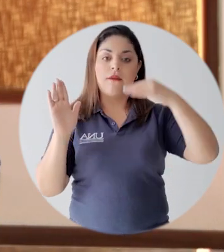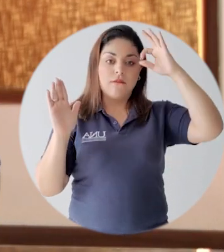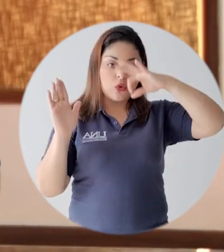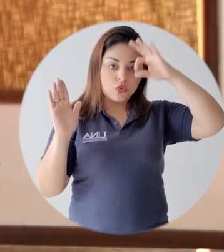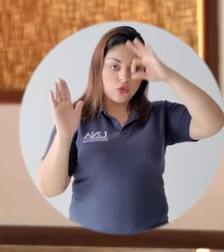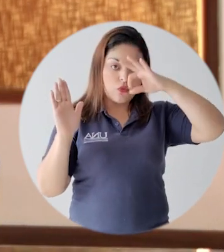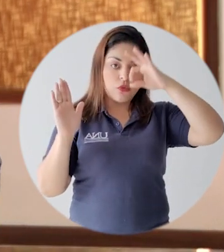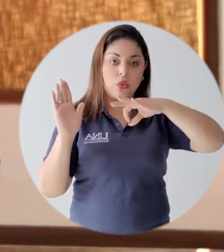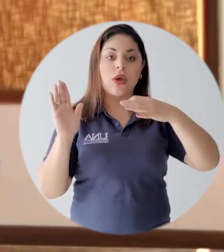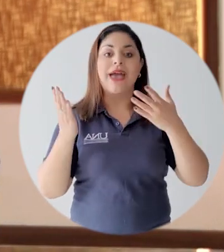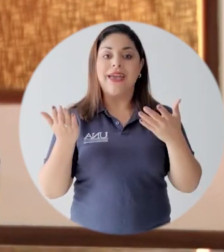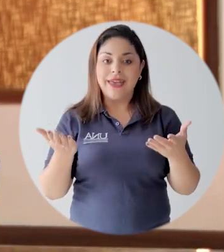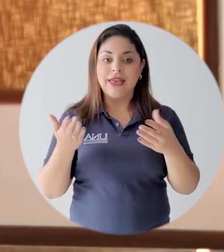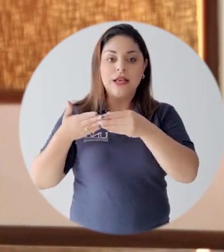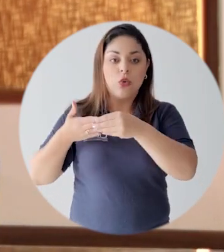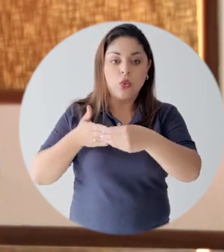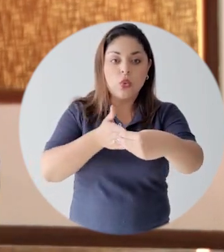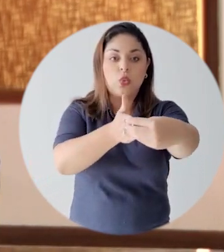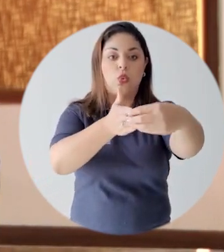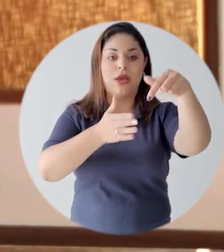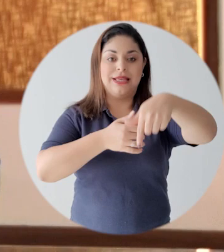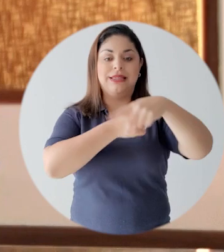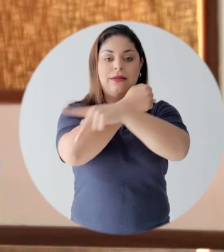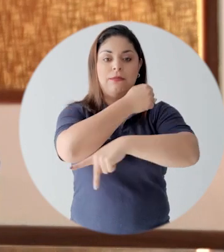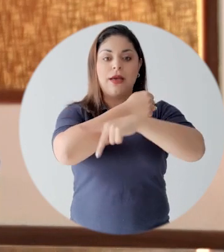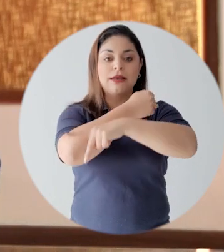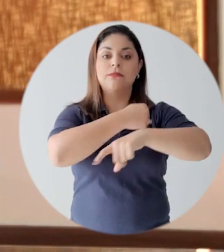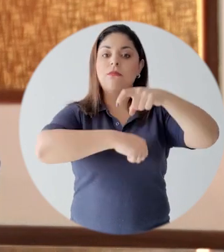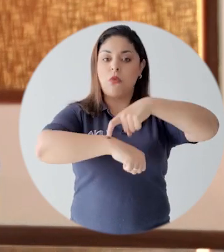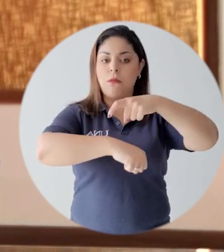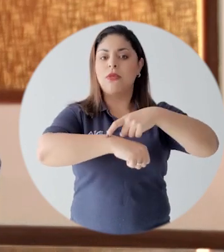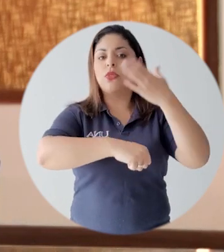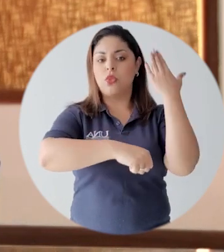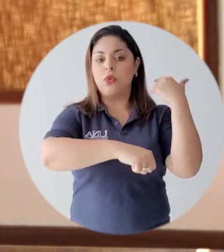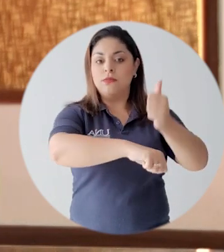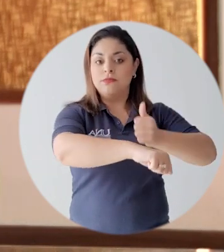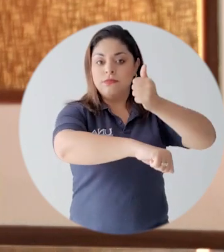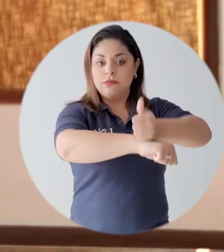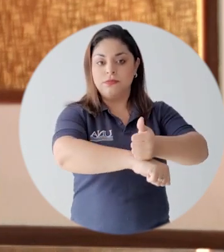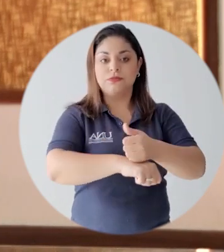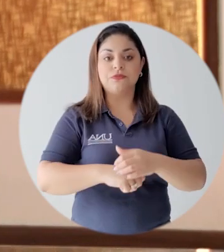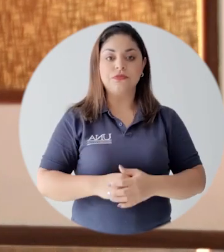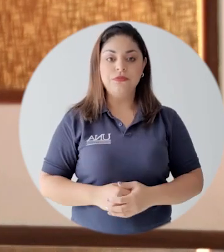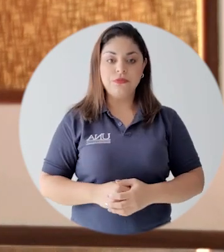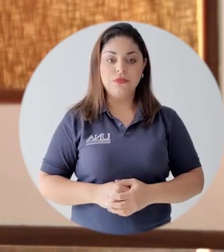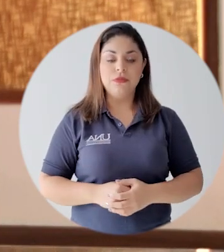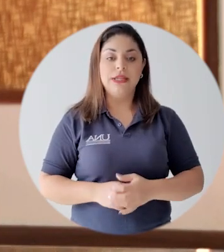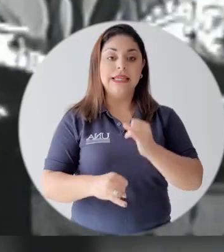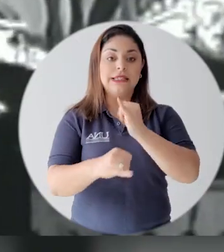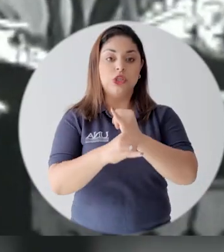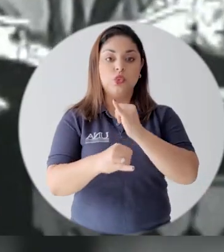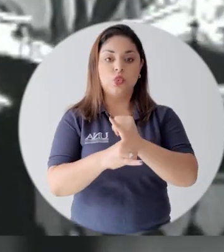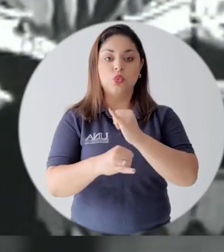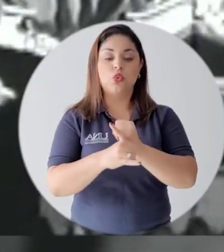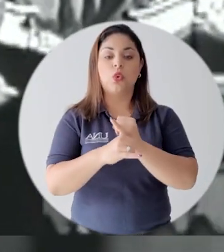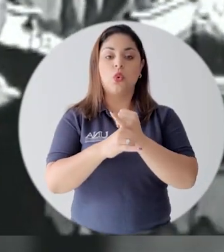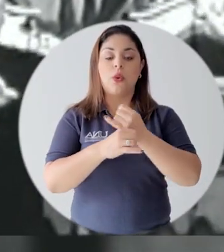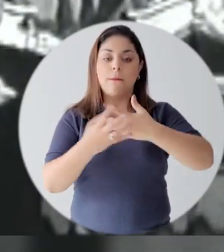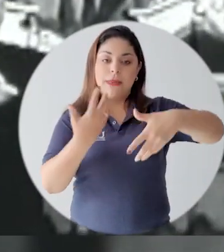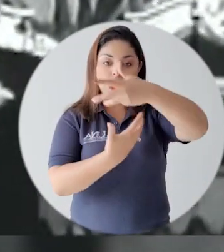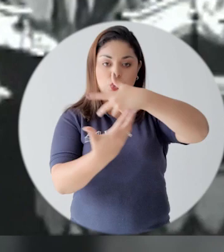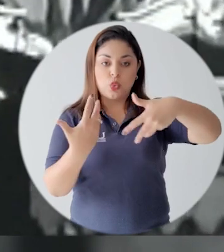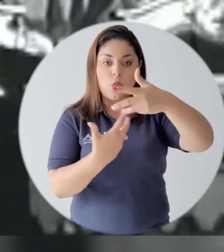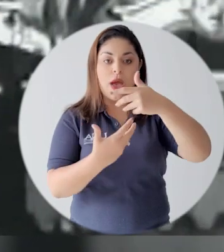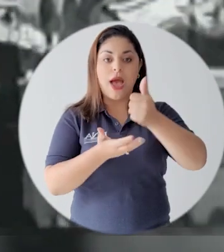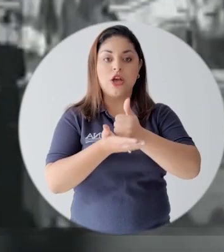planteamiento filosófico del que condujo este país en el momento que se crea el